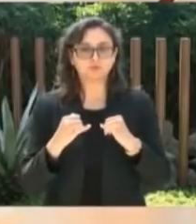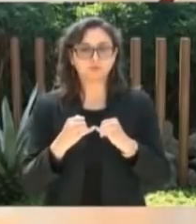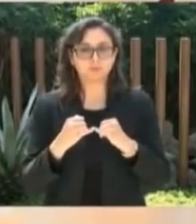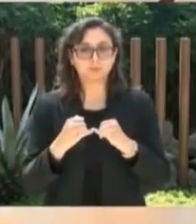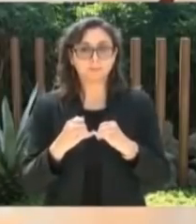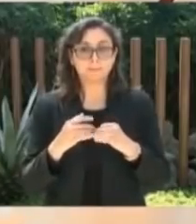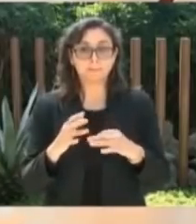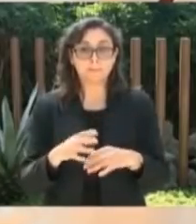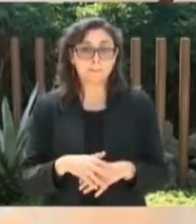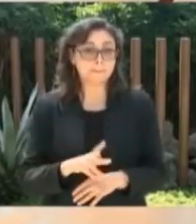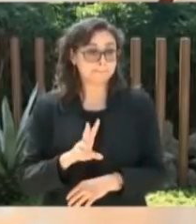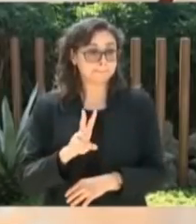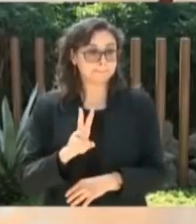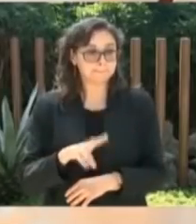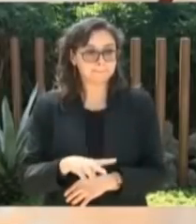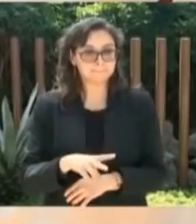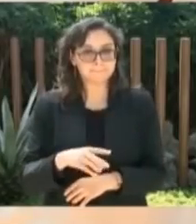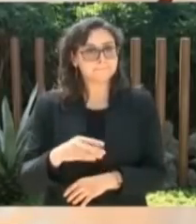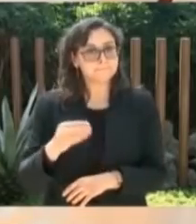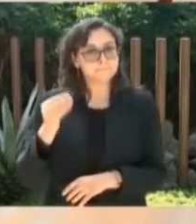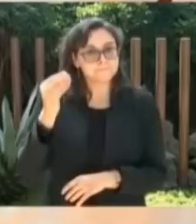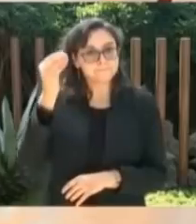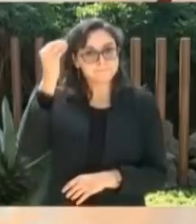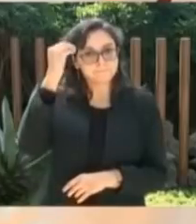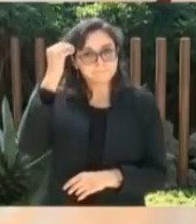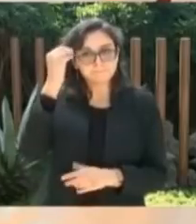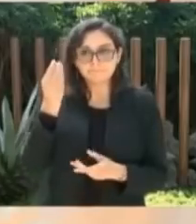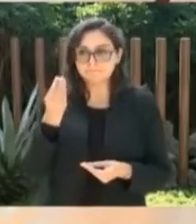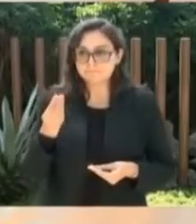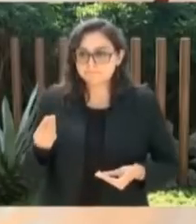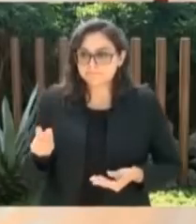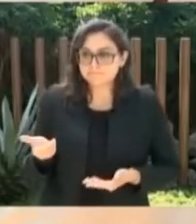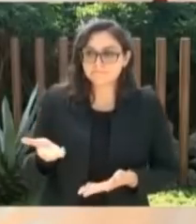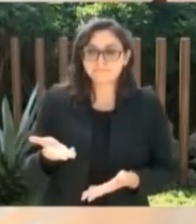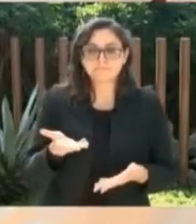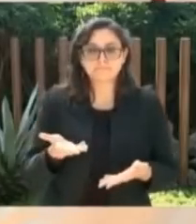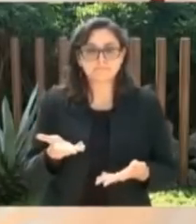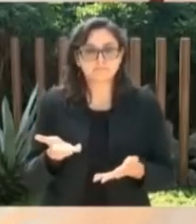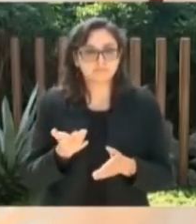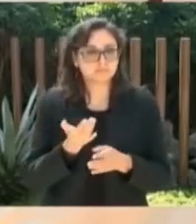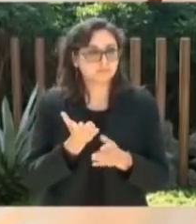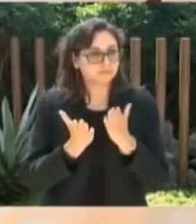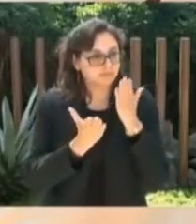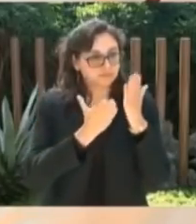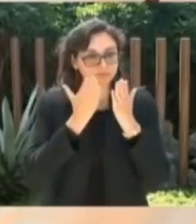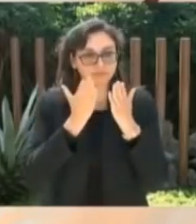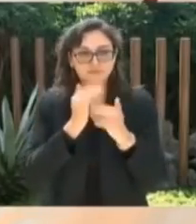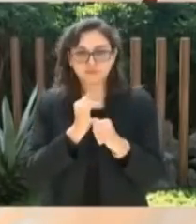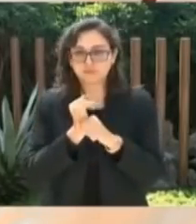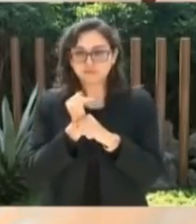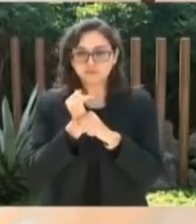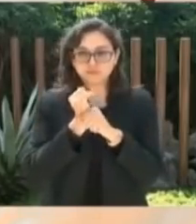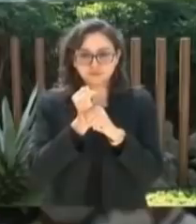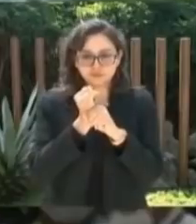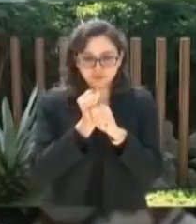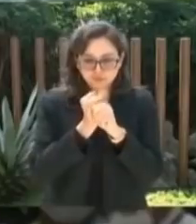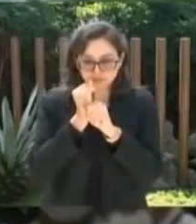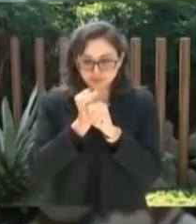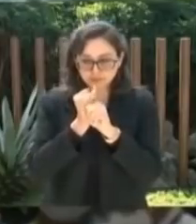del conocimiento, del estudio, de la investigación de los